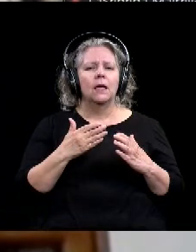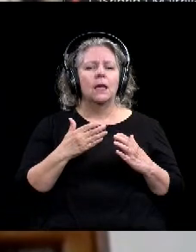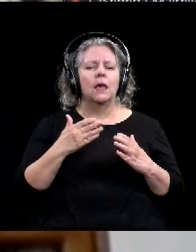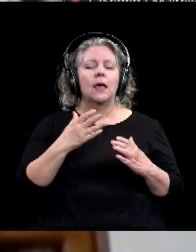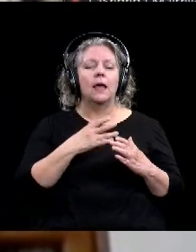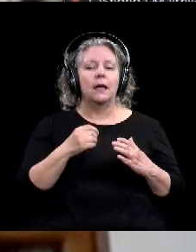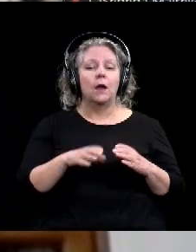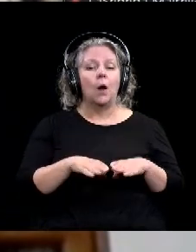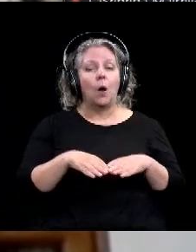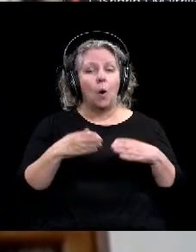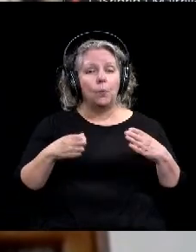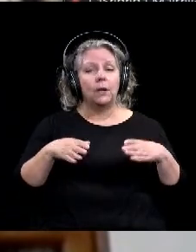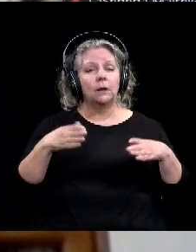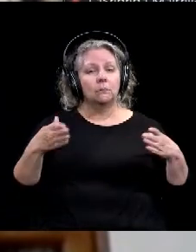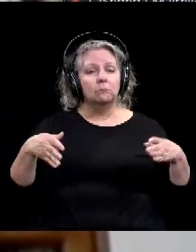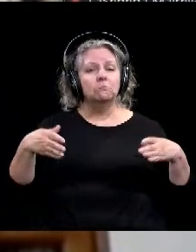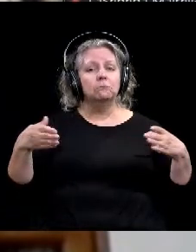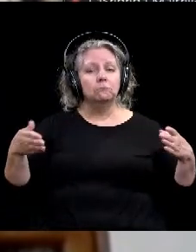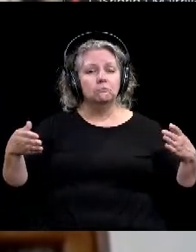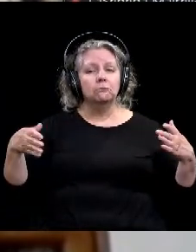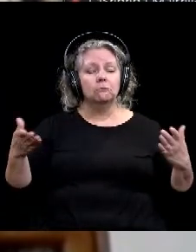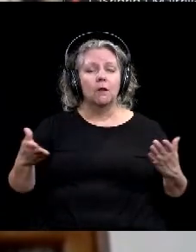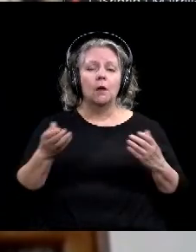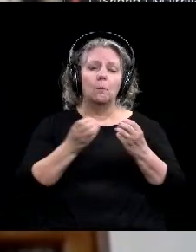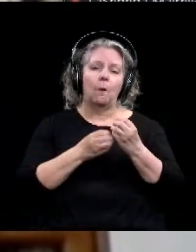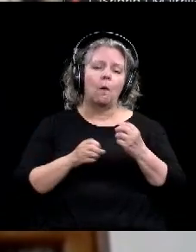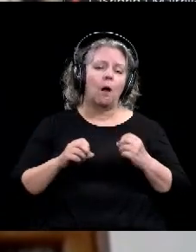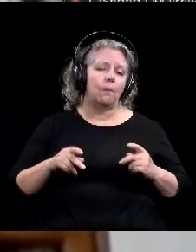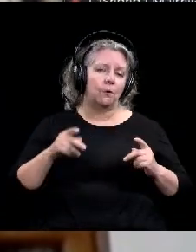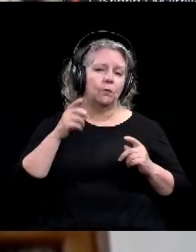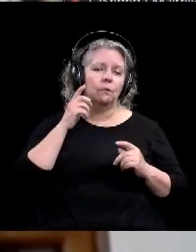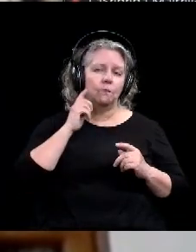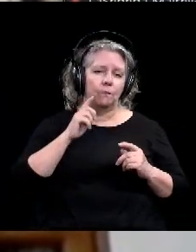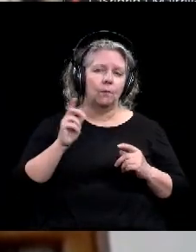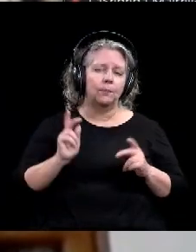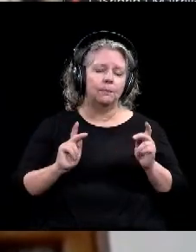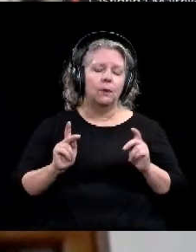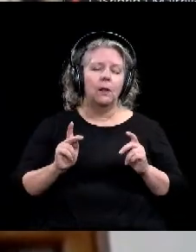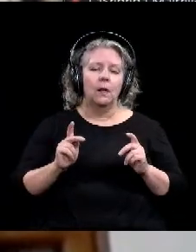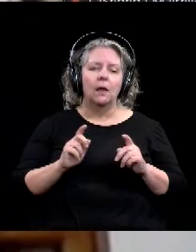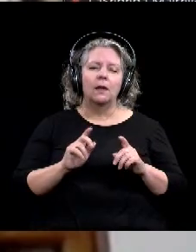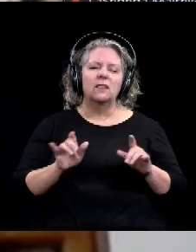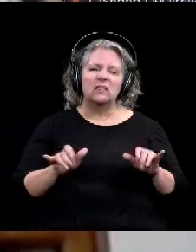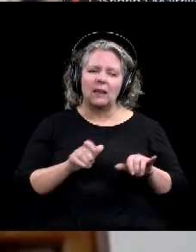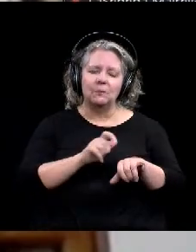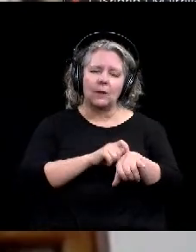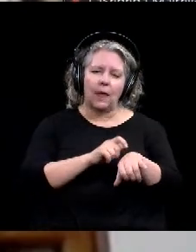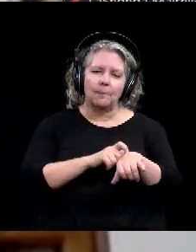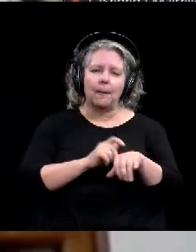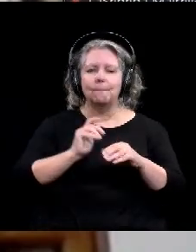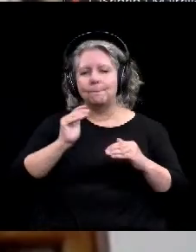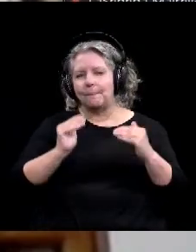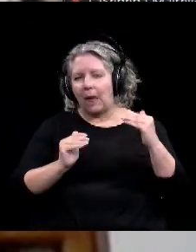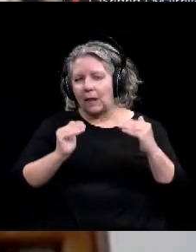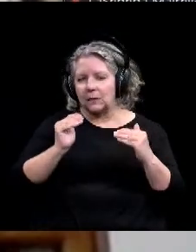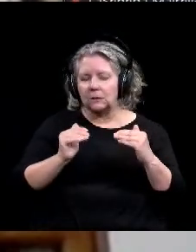mientras están en balance los riesgos de contagio así es que este trabajo es